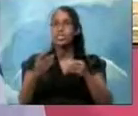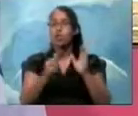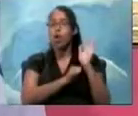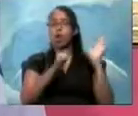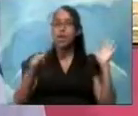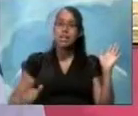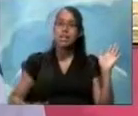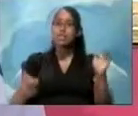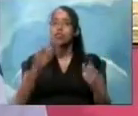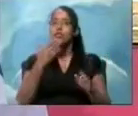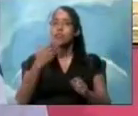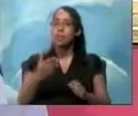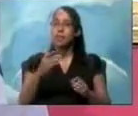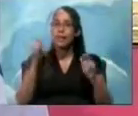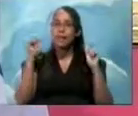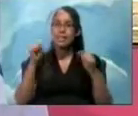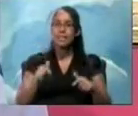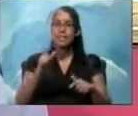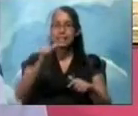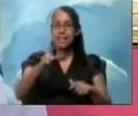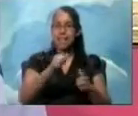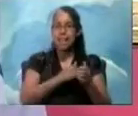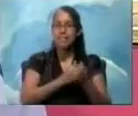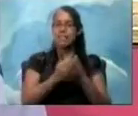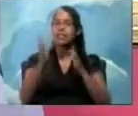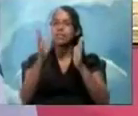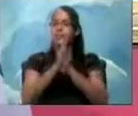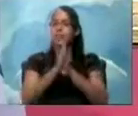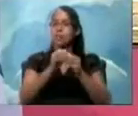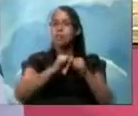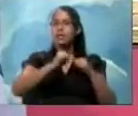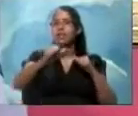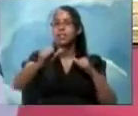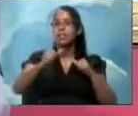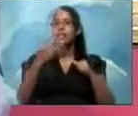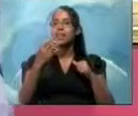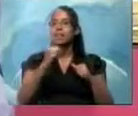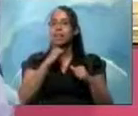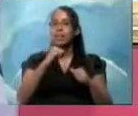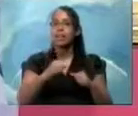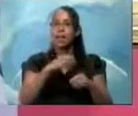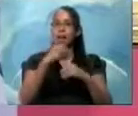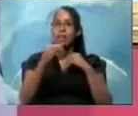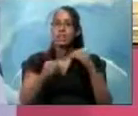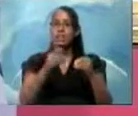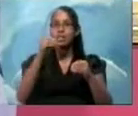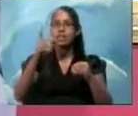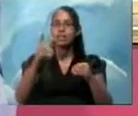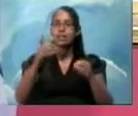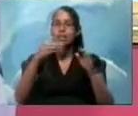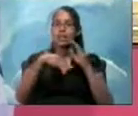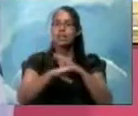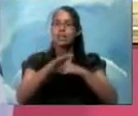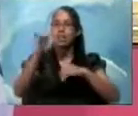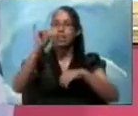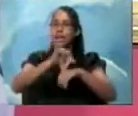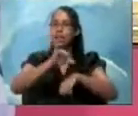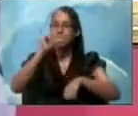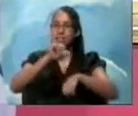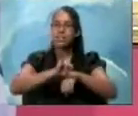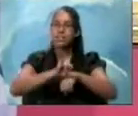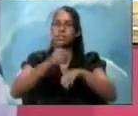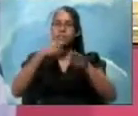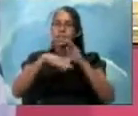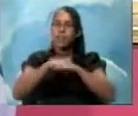Señor pide aquí, que es la Semana Santa, que es hacer, ir a las iglesias, ir